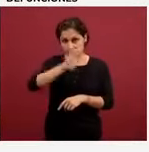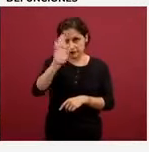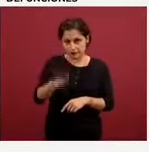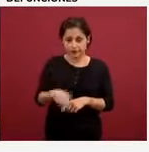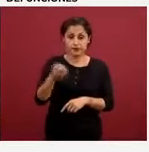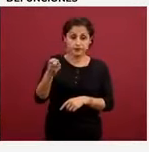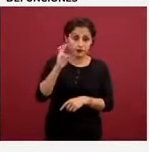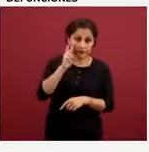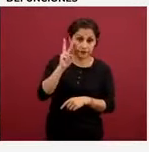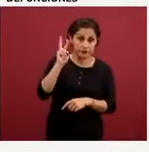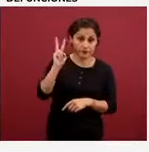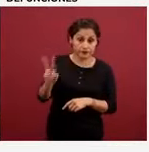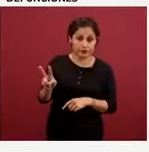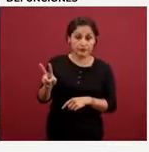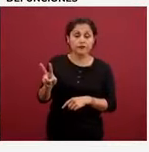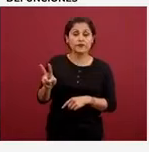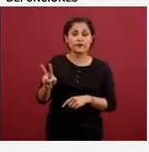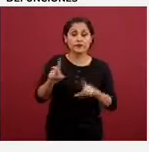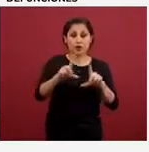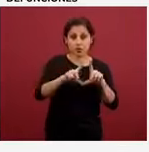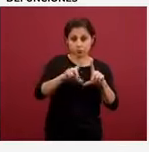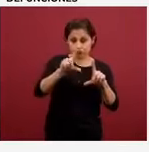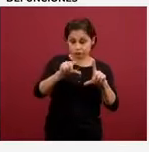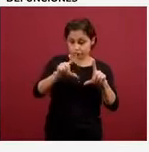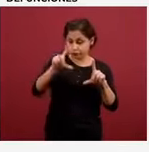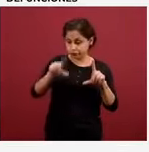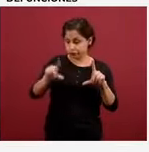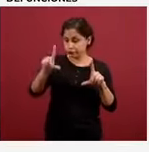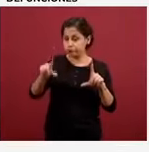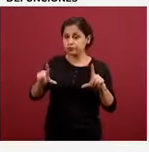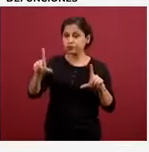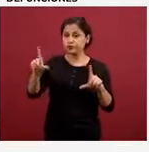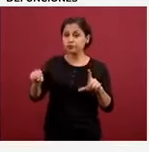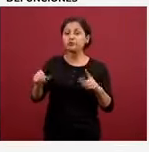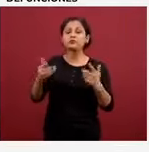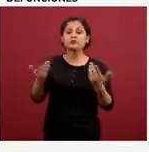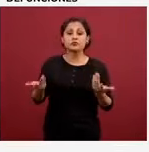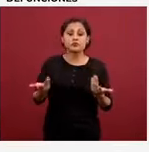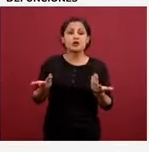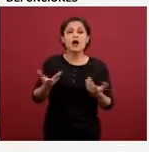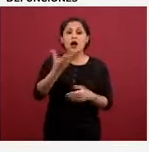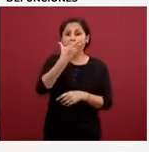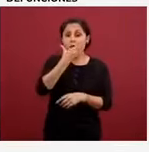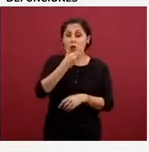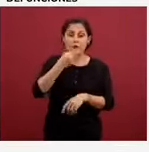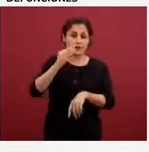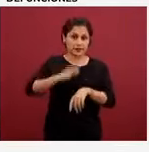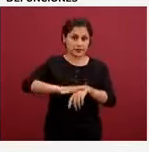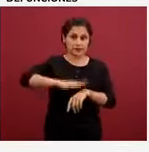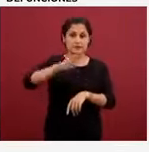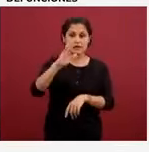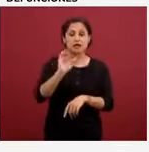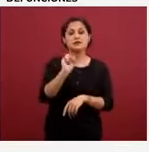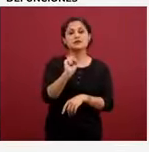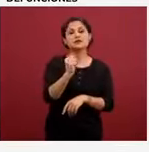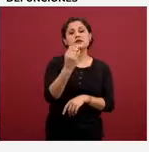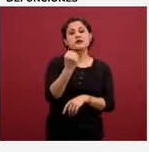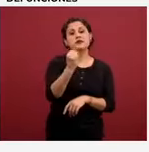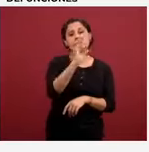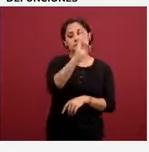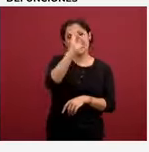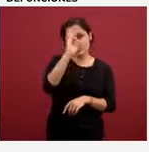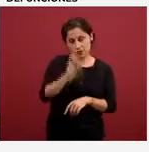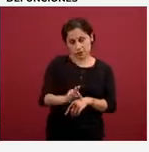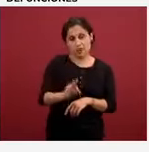cómo continúa una proporción incrementada en hombres, 69%, y se ha